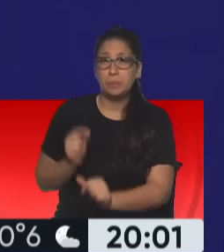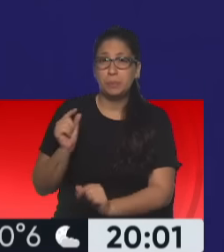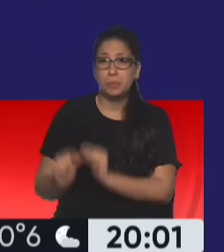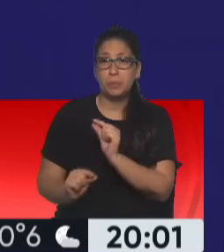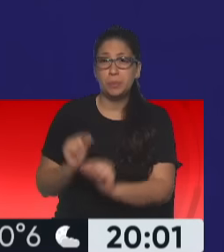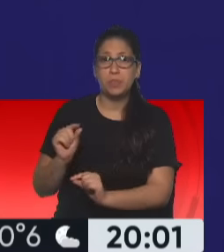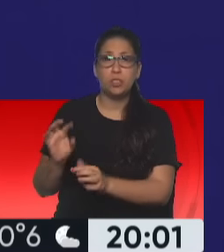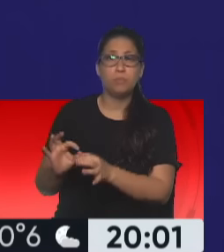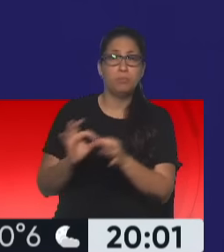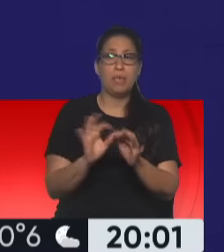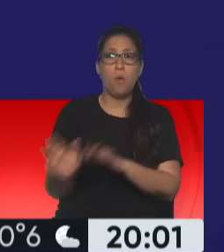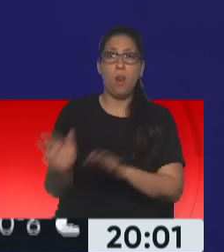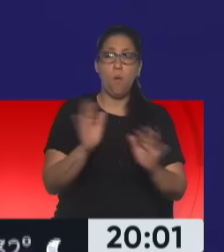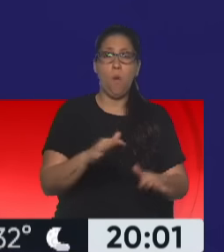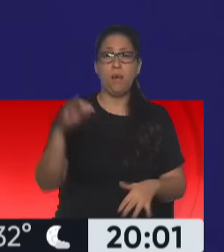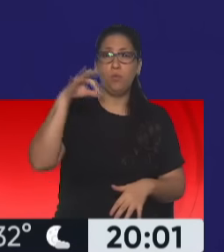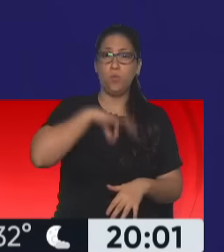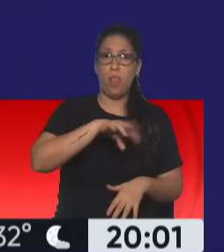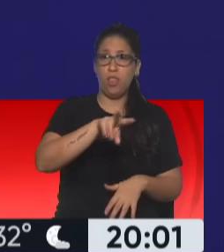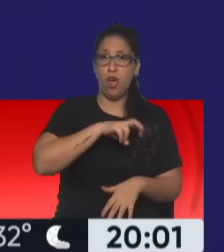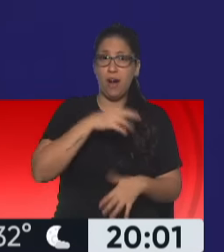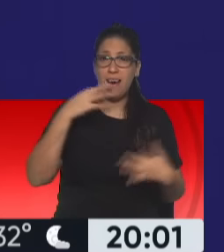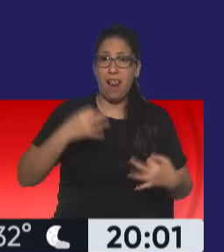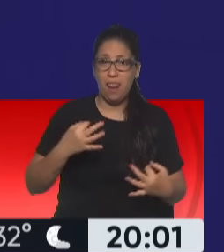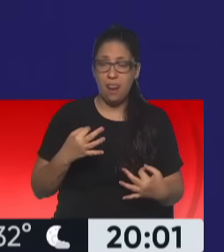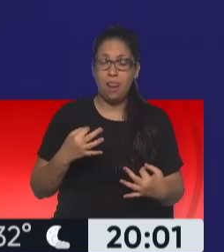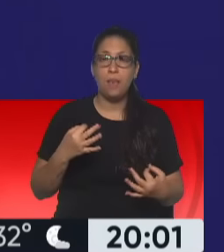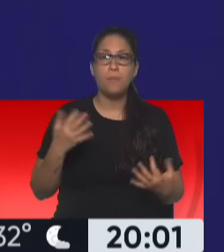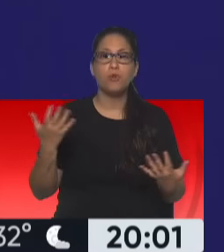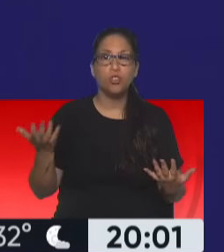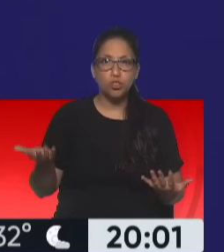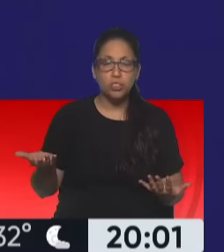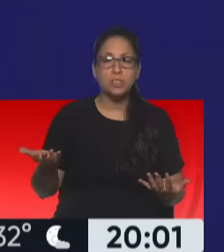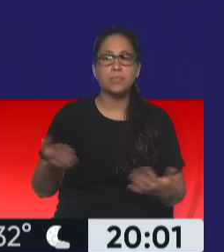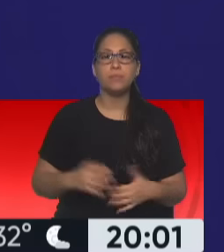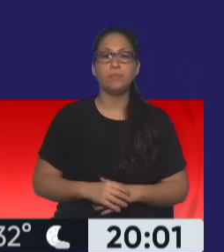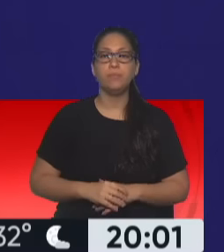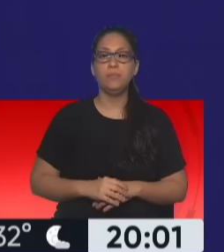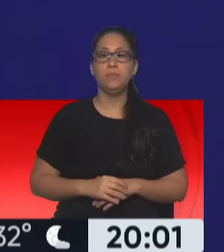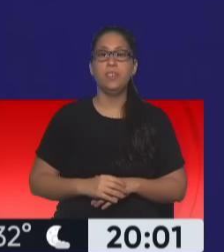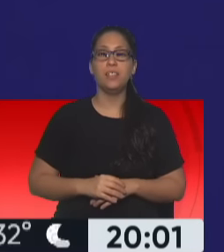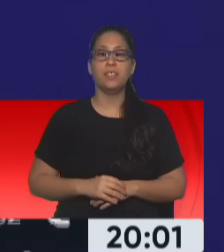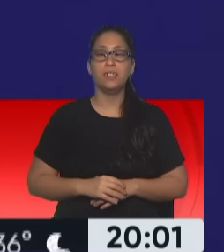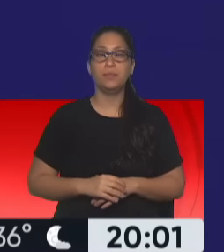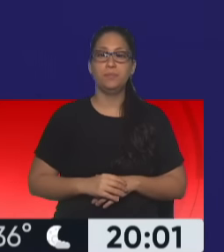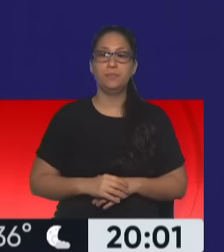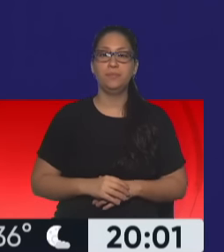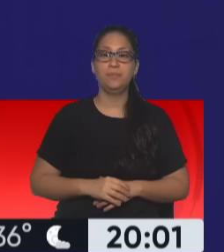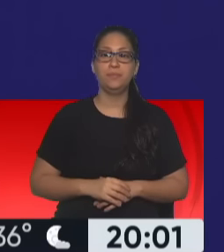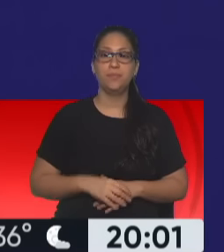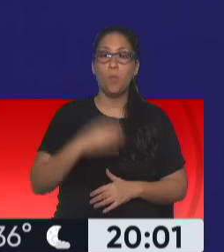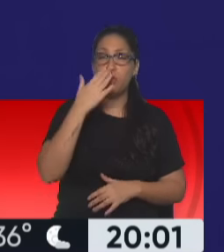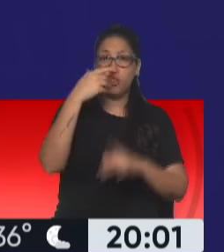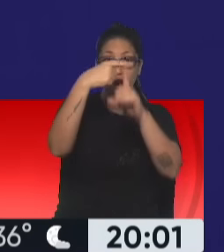saldos reales, o sea, la cantidad de dinero dividido el nivel de precios. Por lo tanto, cuando yo, digamos, despejo el